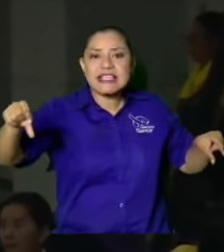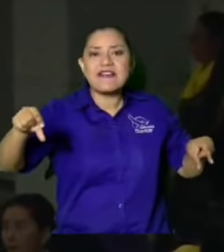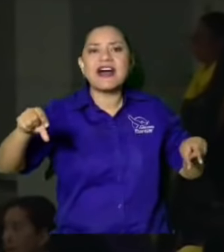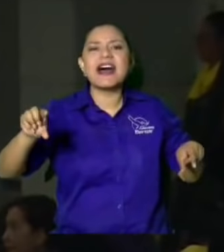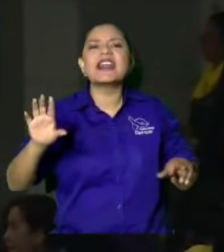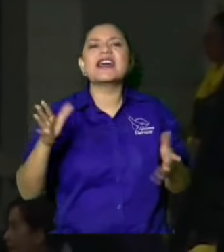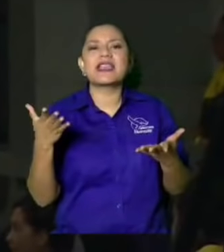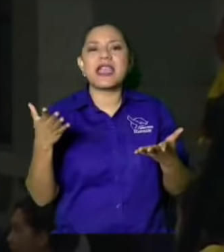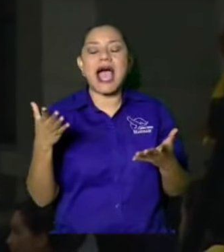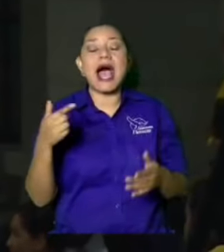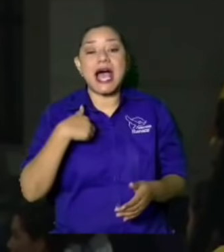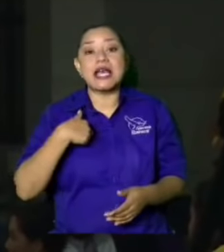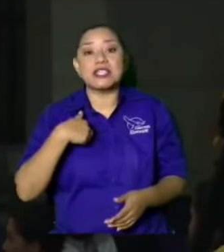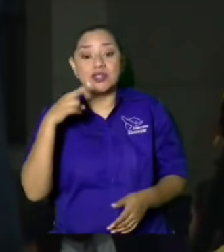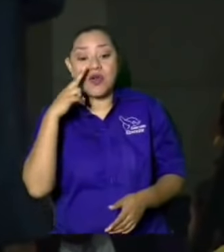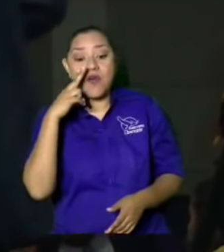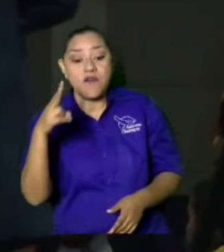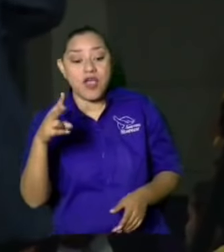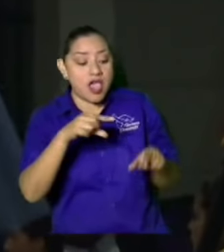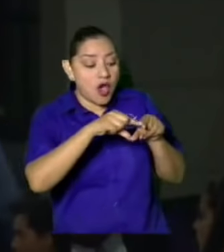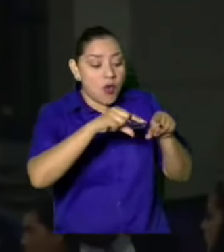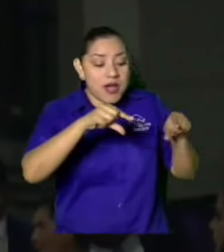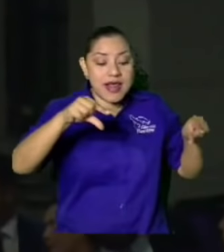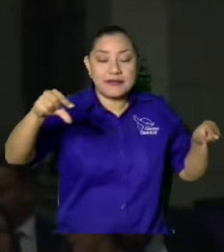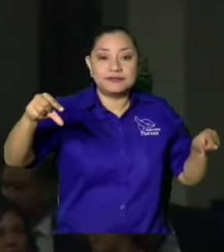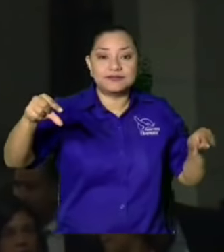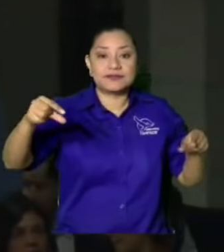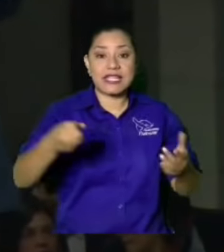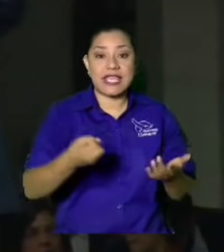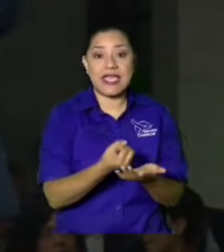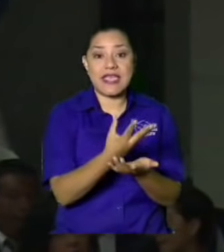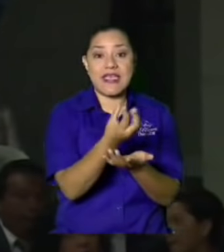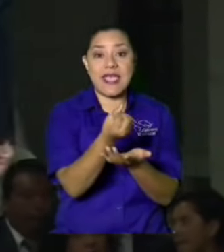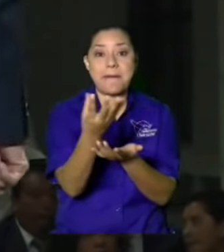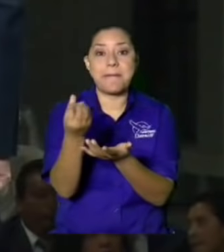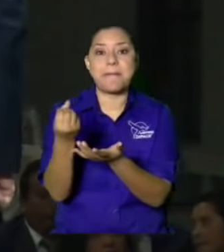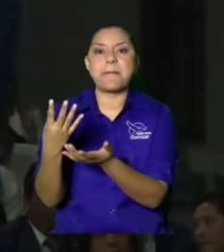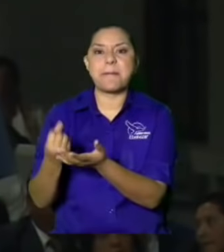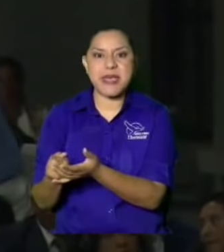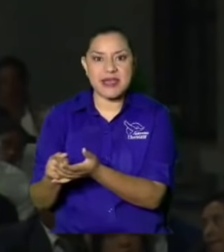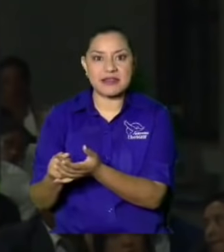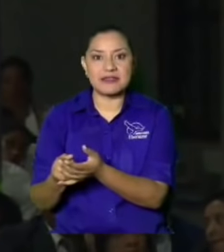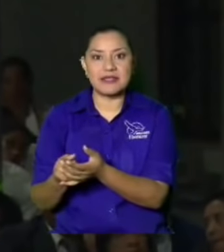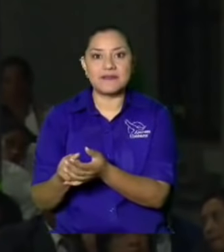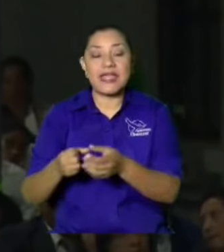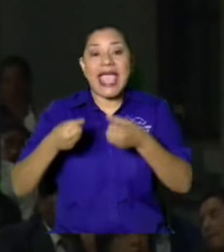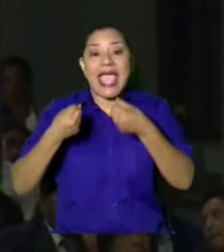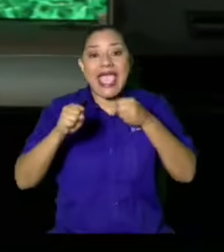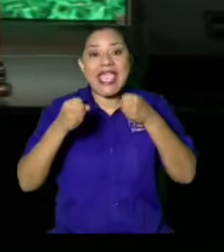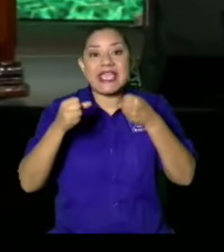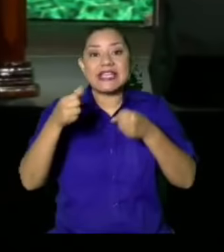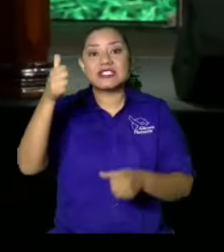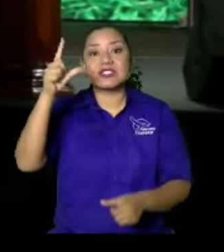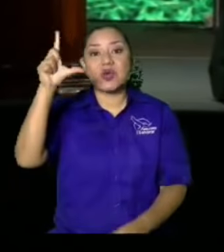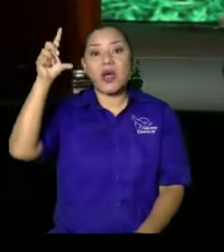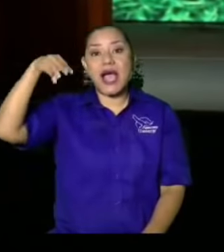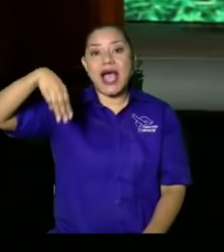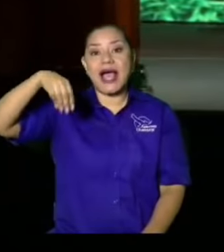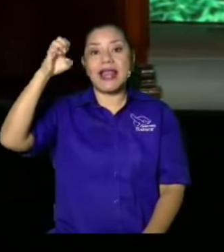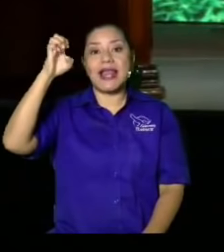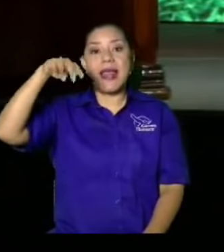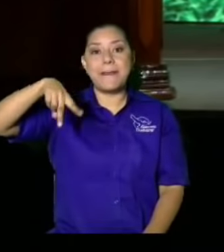¿qué ves Jeremías? Ve una vara que reverdeció, una vara que dio almendros. Sí, has visto muy bien,